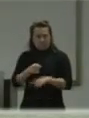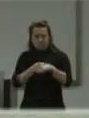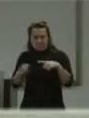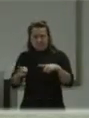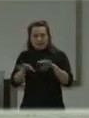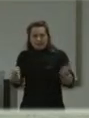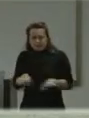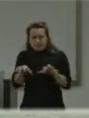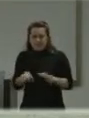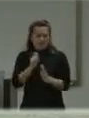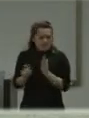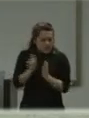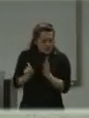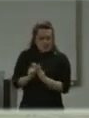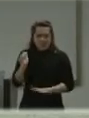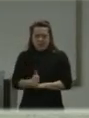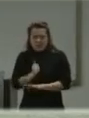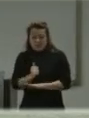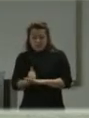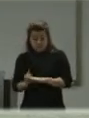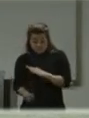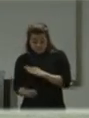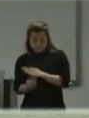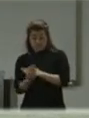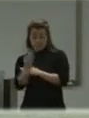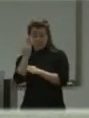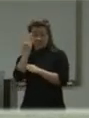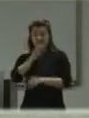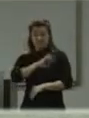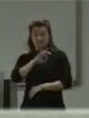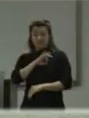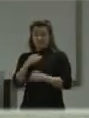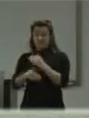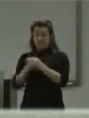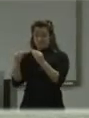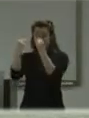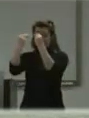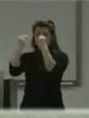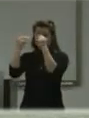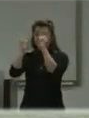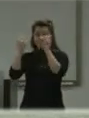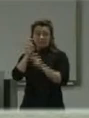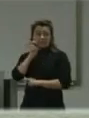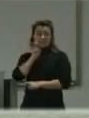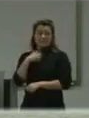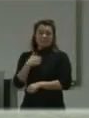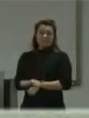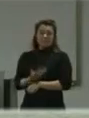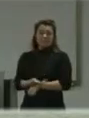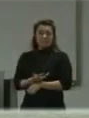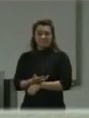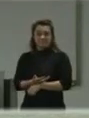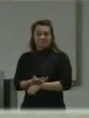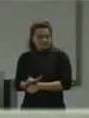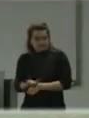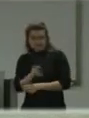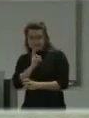actividades madrugar un sábado para un proceso de formación en sexualidad que